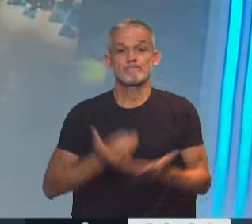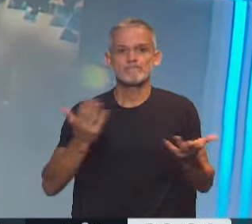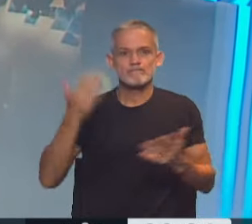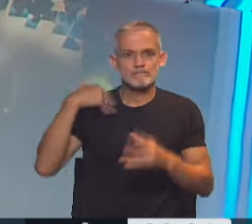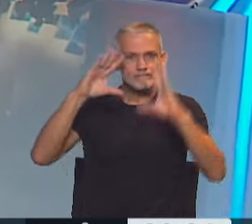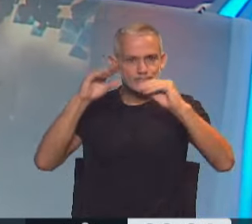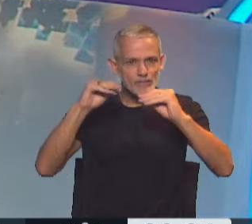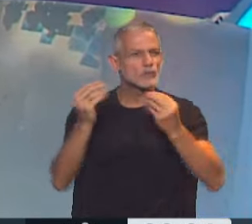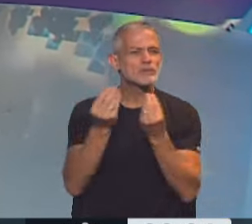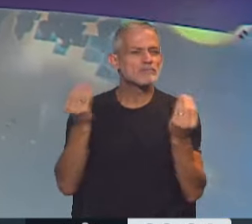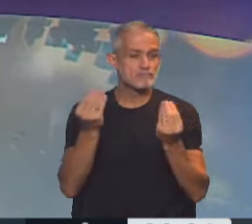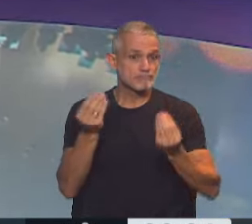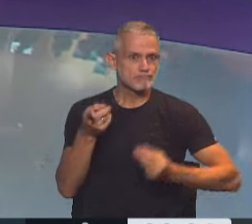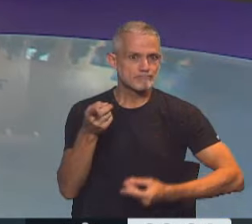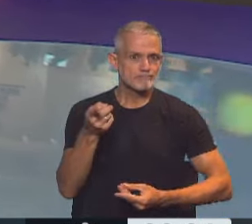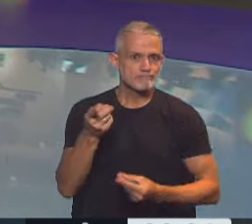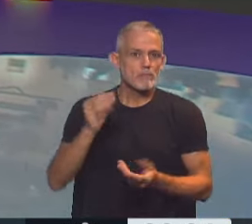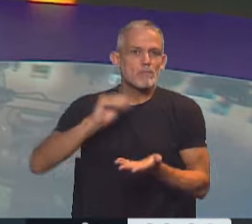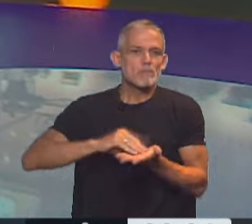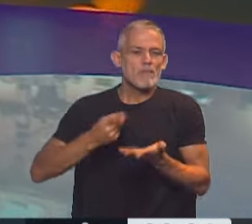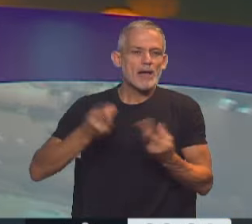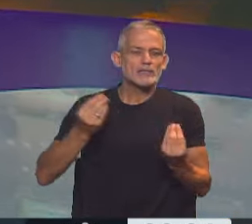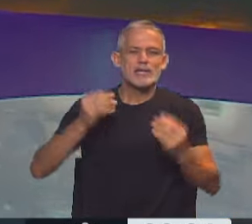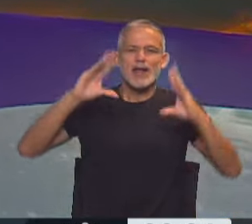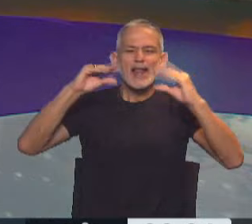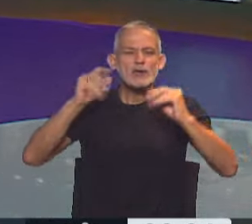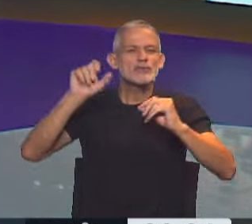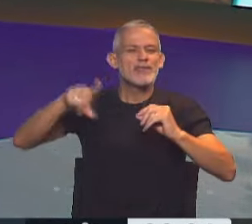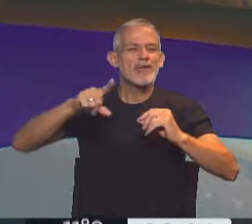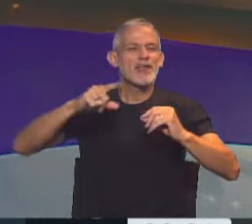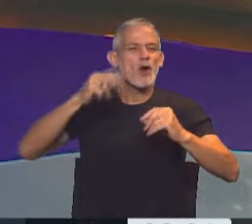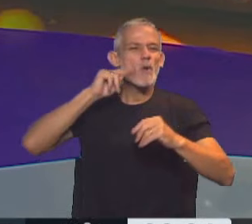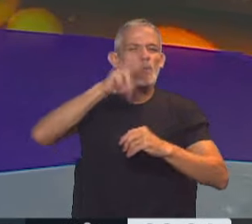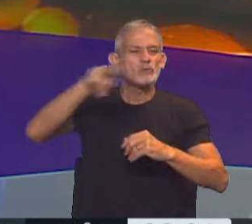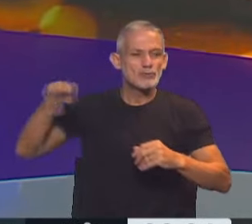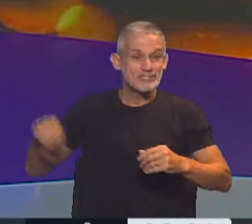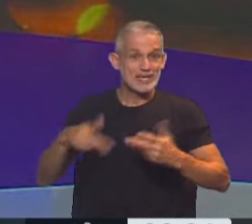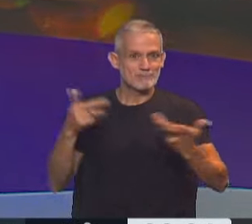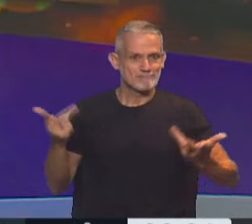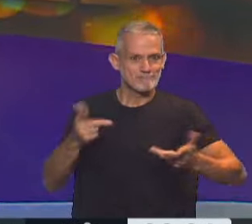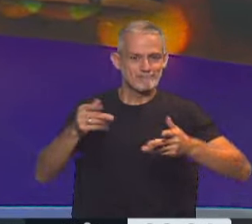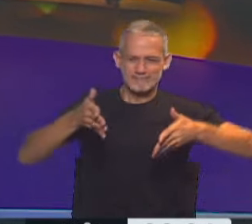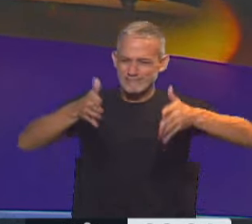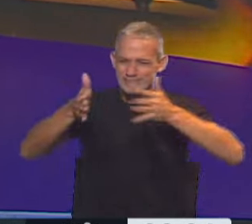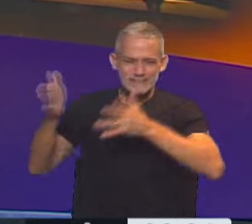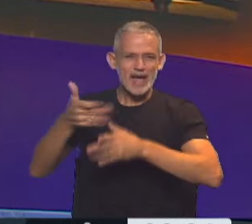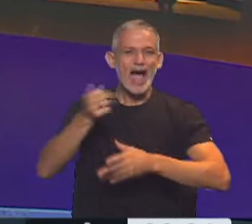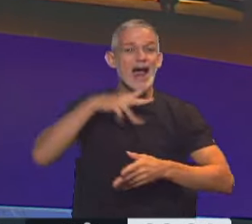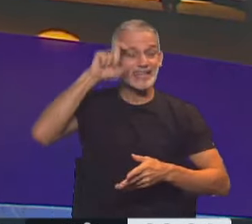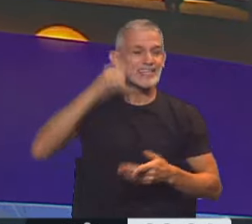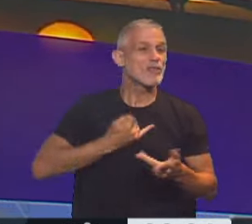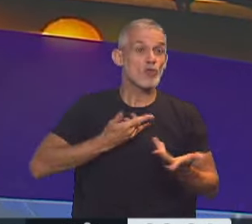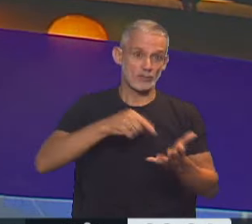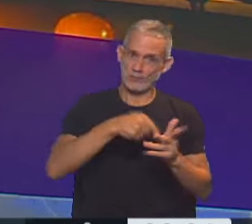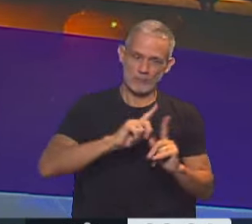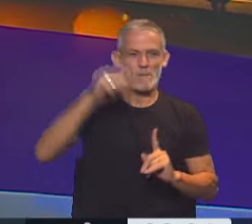Anoche se vivió una nueva edición de la Noche de los Museos y las Galerías de Arte en Mar del Plata,